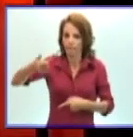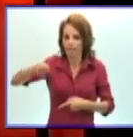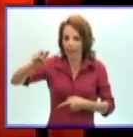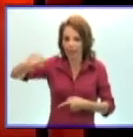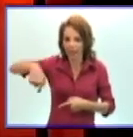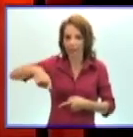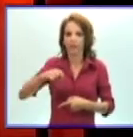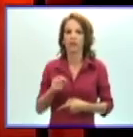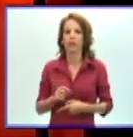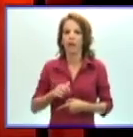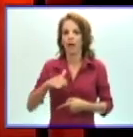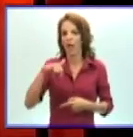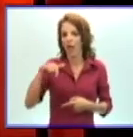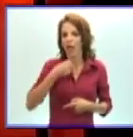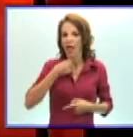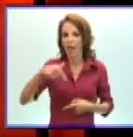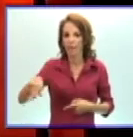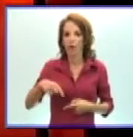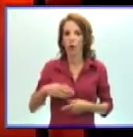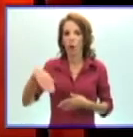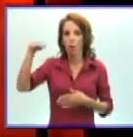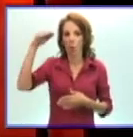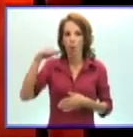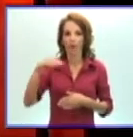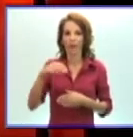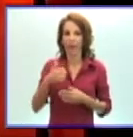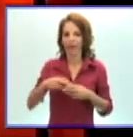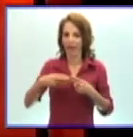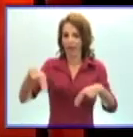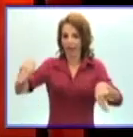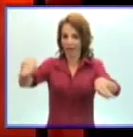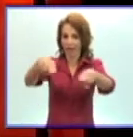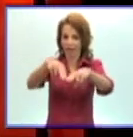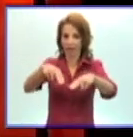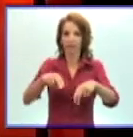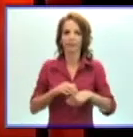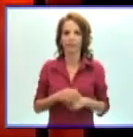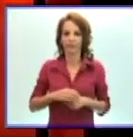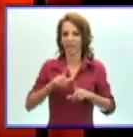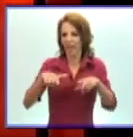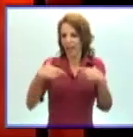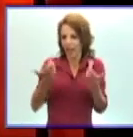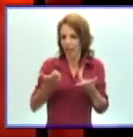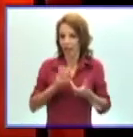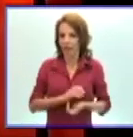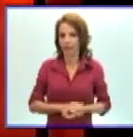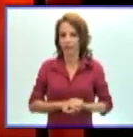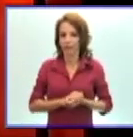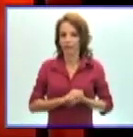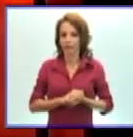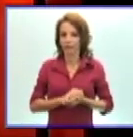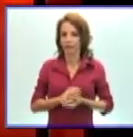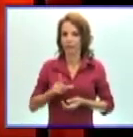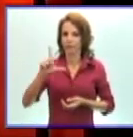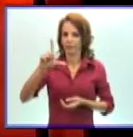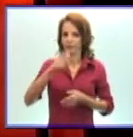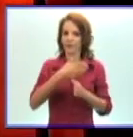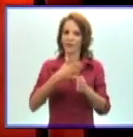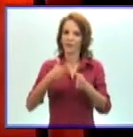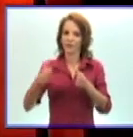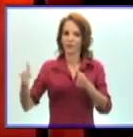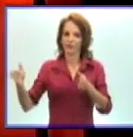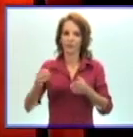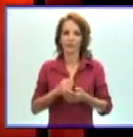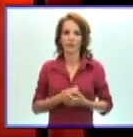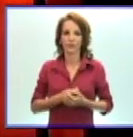como el área, que son derivadas de quién. Bueno, de la magnitud longitud, que es una magnitud fundamental. Y